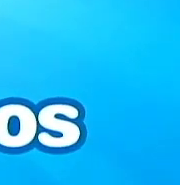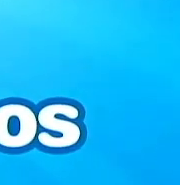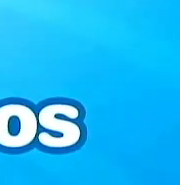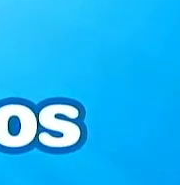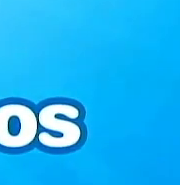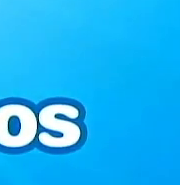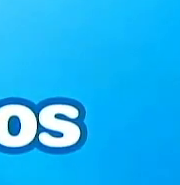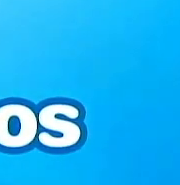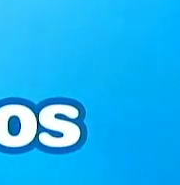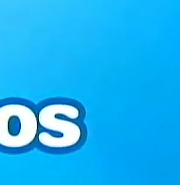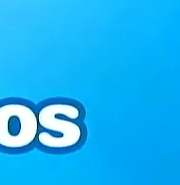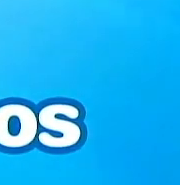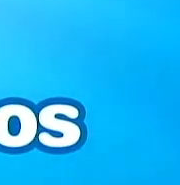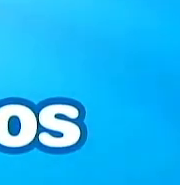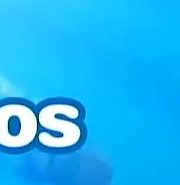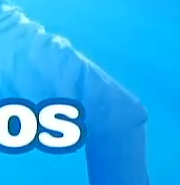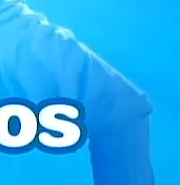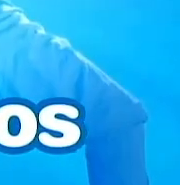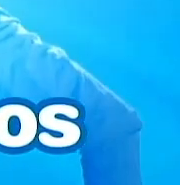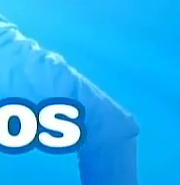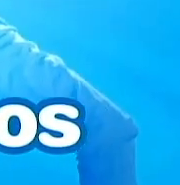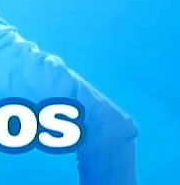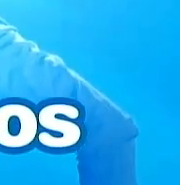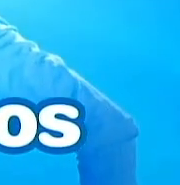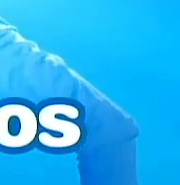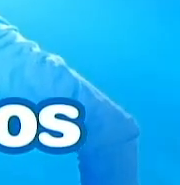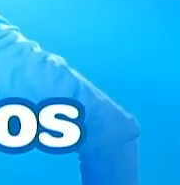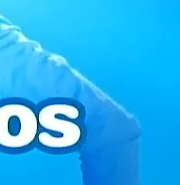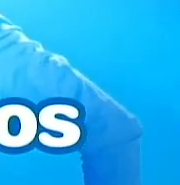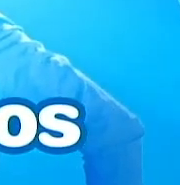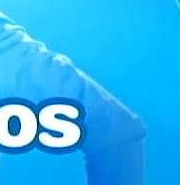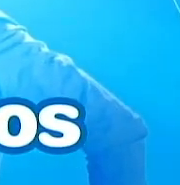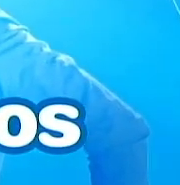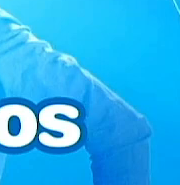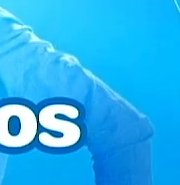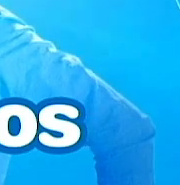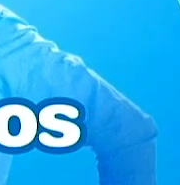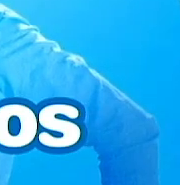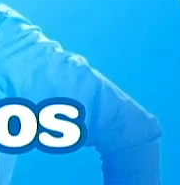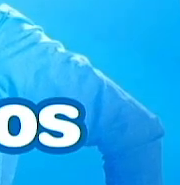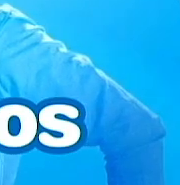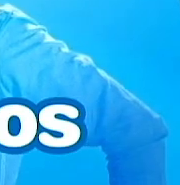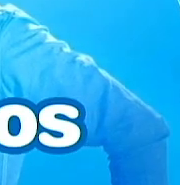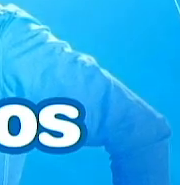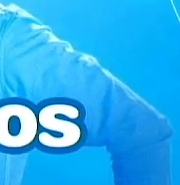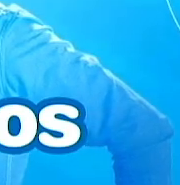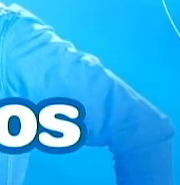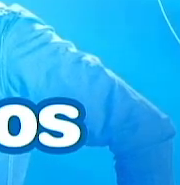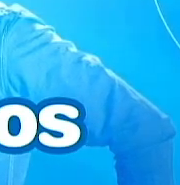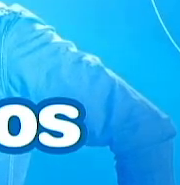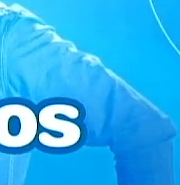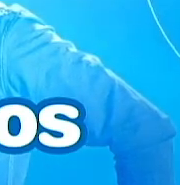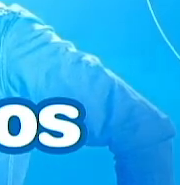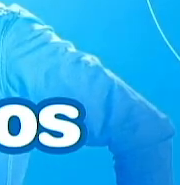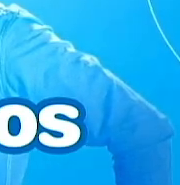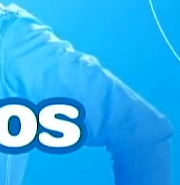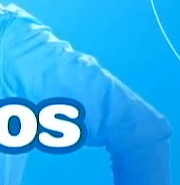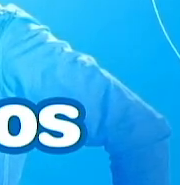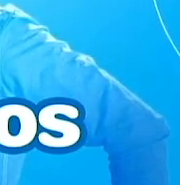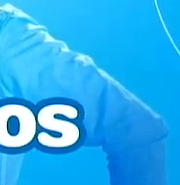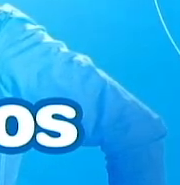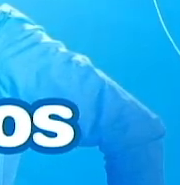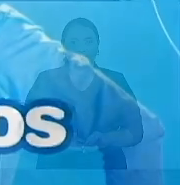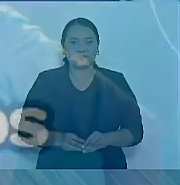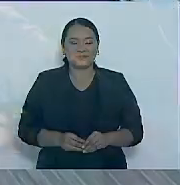siento en mí la emoción. Mucha suerte tendré. Bienvenidos al sorteo Loto. Loto te cambia la